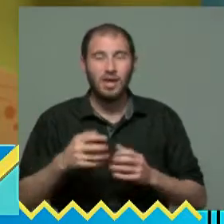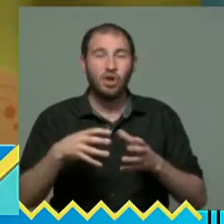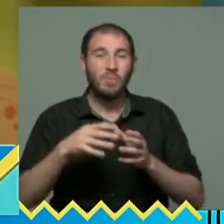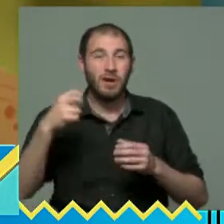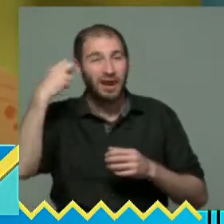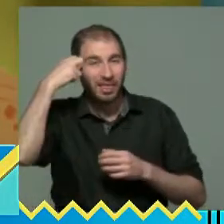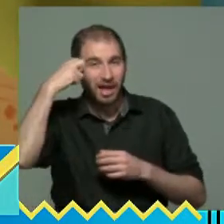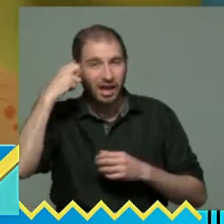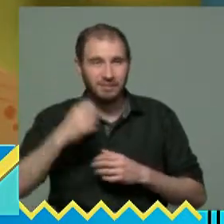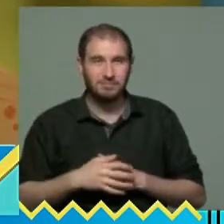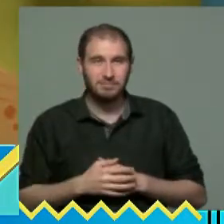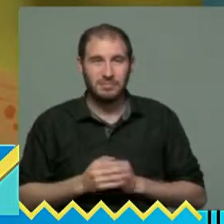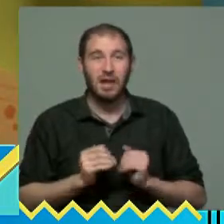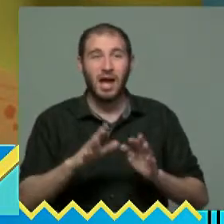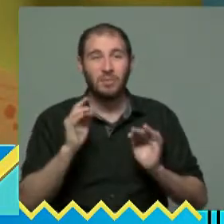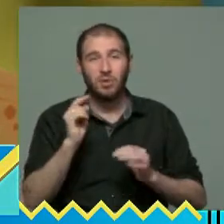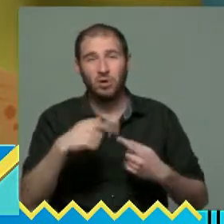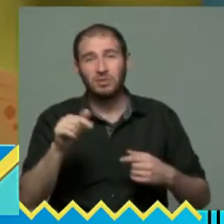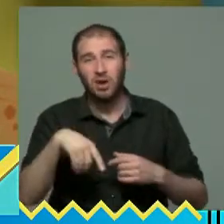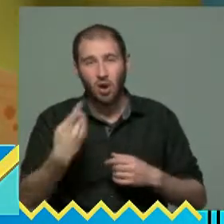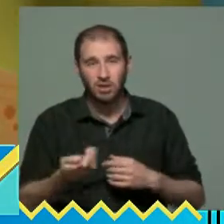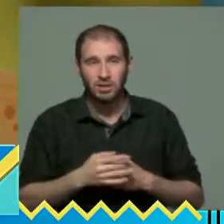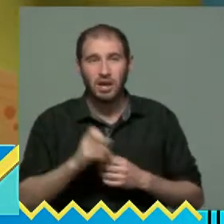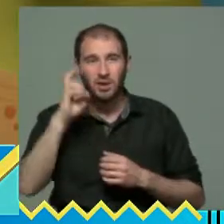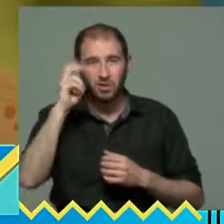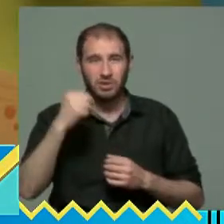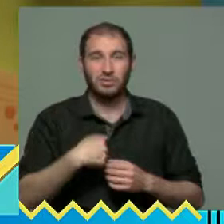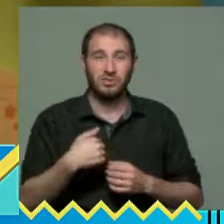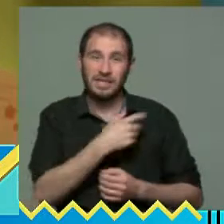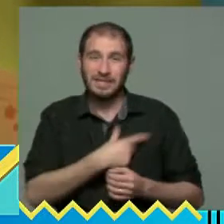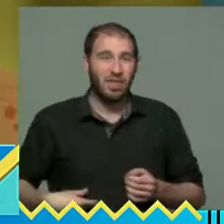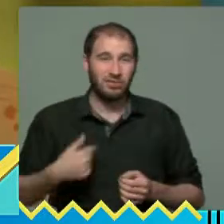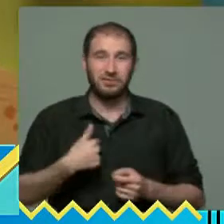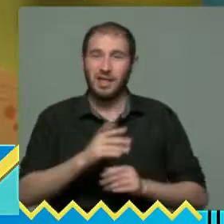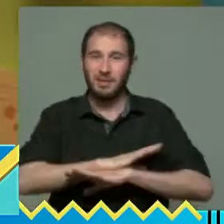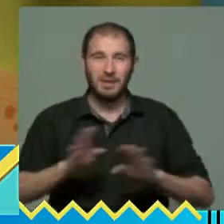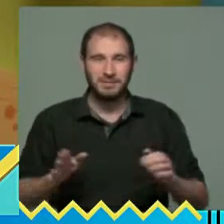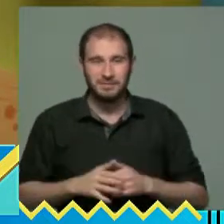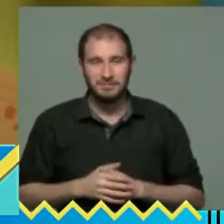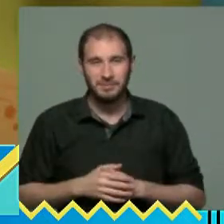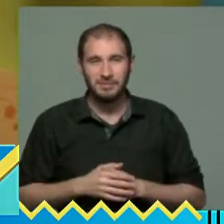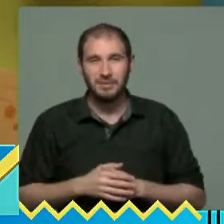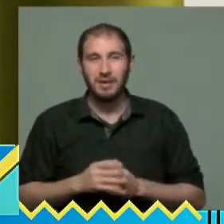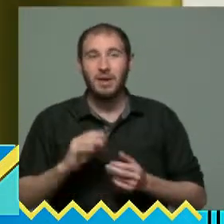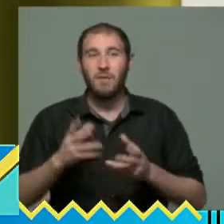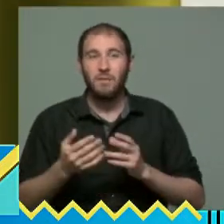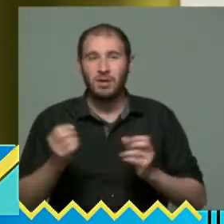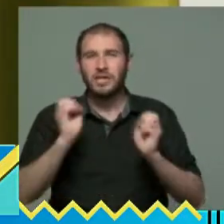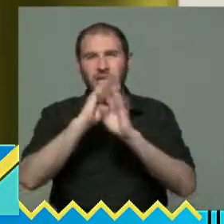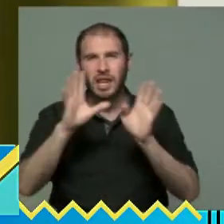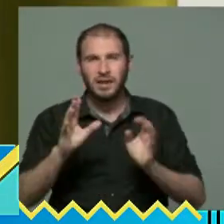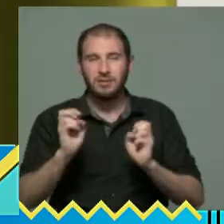radicalismo, salvo que era una sola cosa, el Cornejo soy yo, el Estado soy yo y nada más. O sea, claro, sí, fue muy claro en cuanto